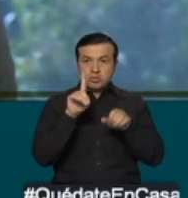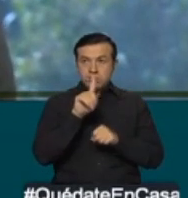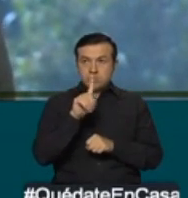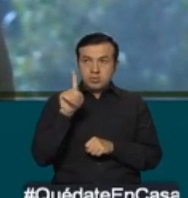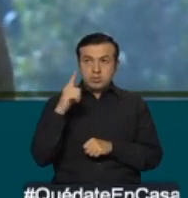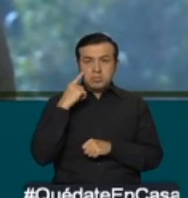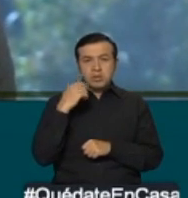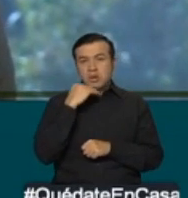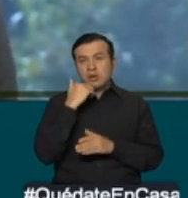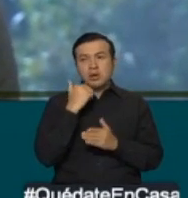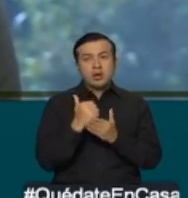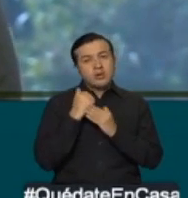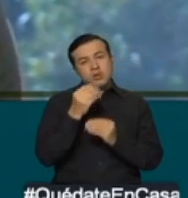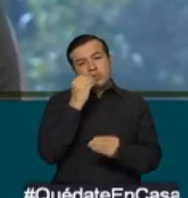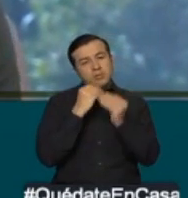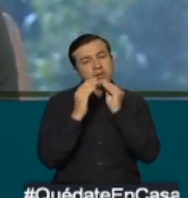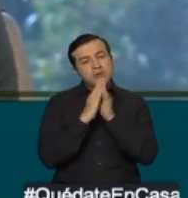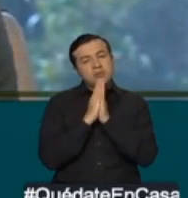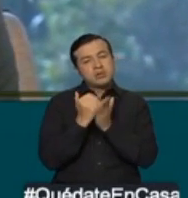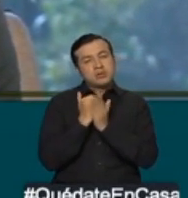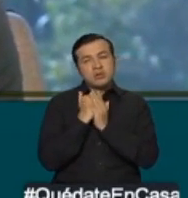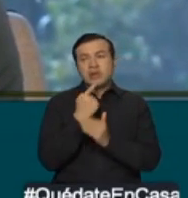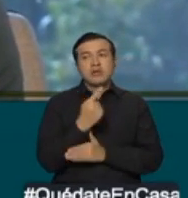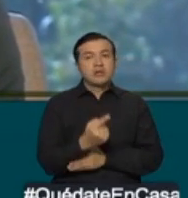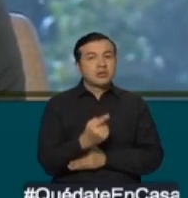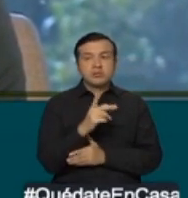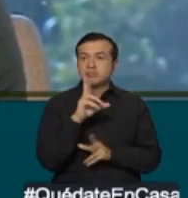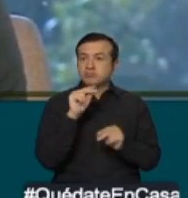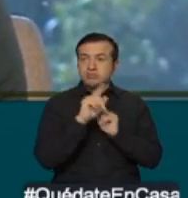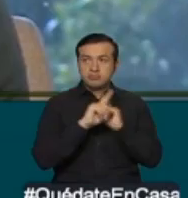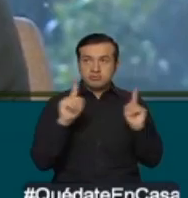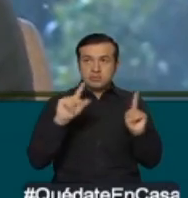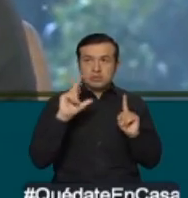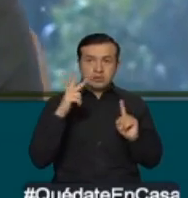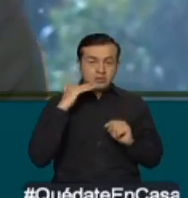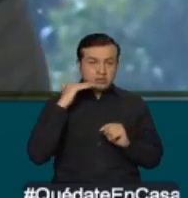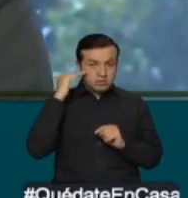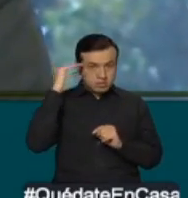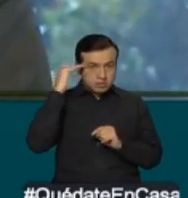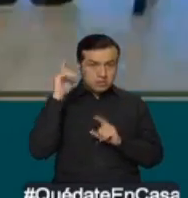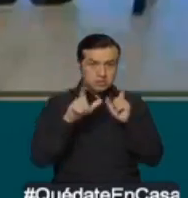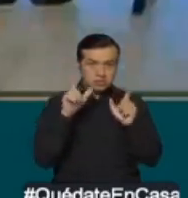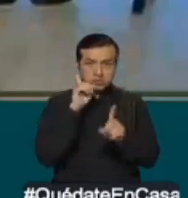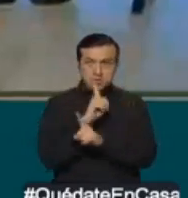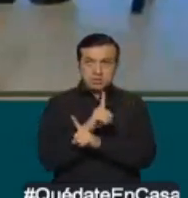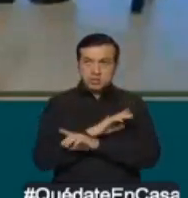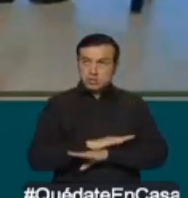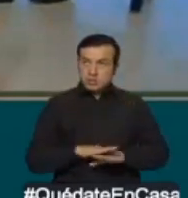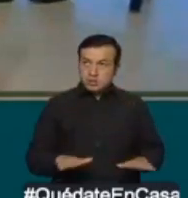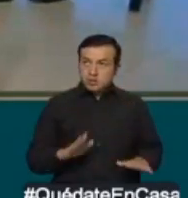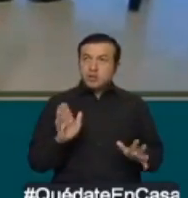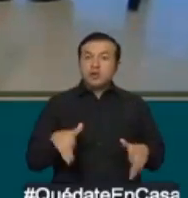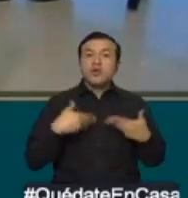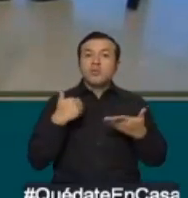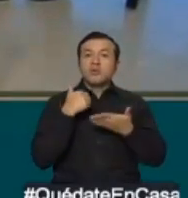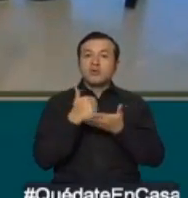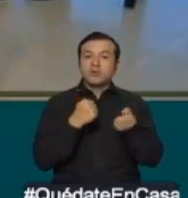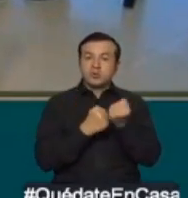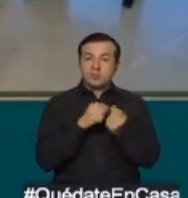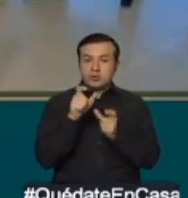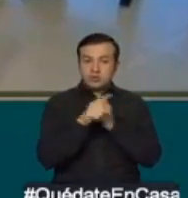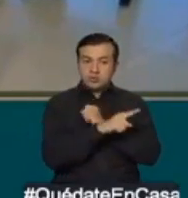ayuda con kits de alimentos pero les dicen que solamente a tercera edad y personas con discapacidad como ayudar a esas personas